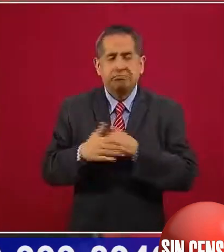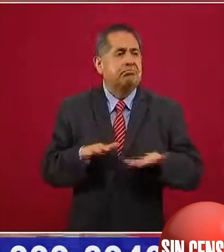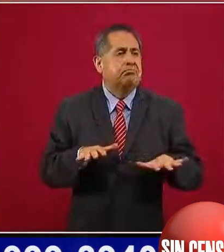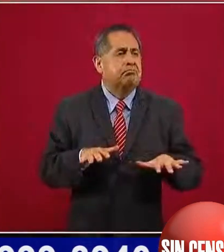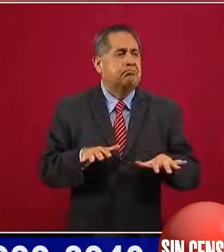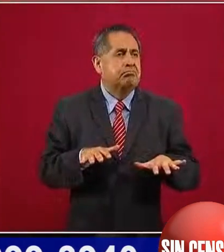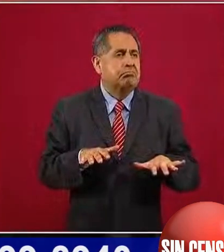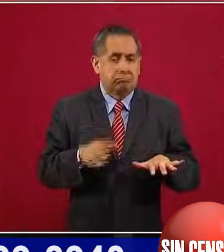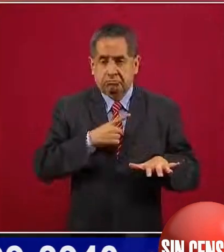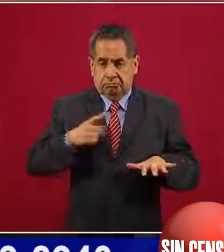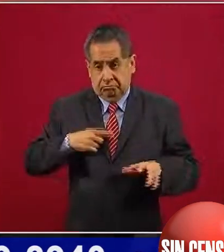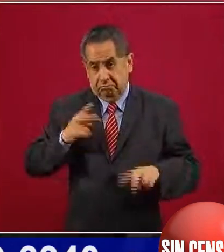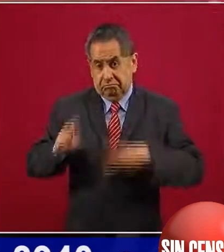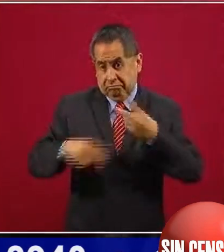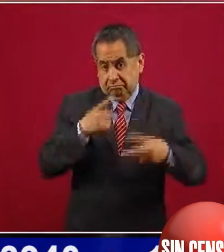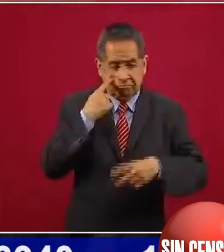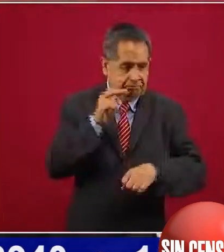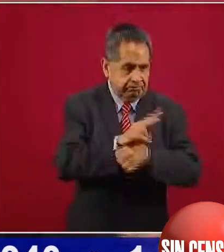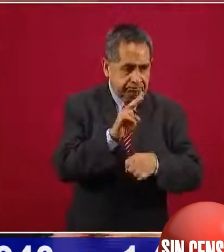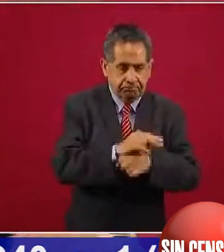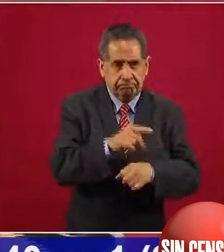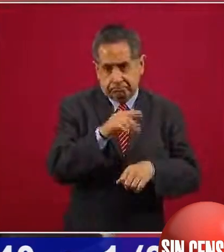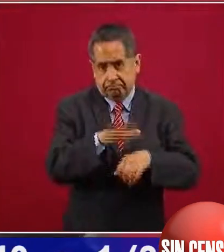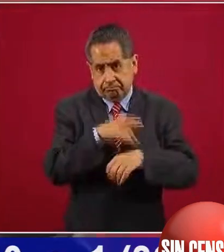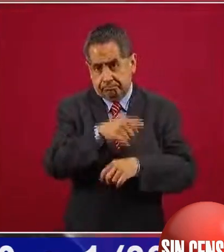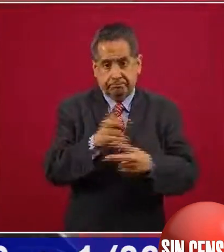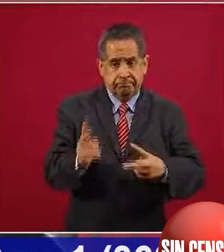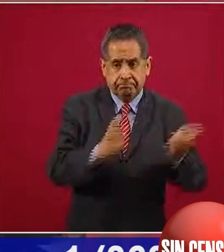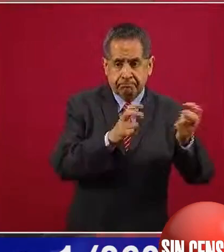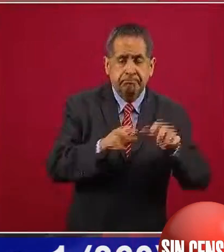y había que ir porque estaban